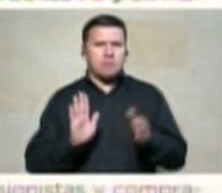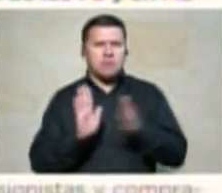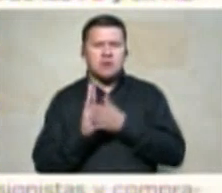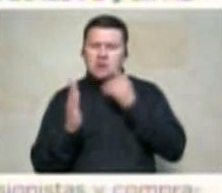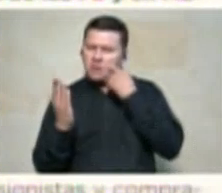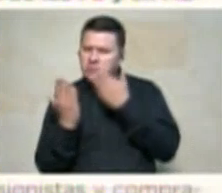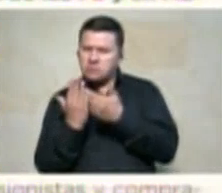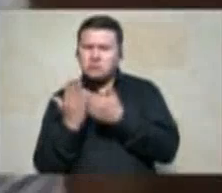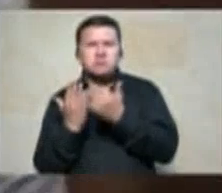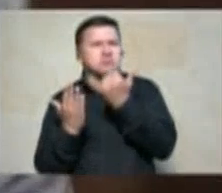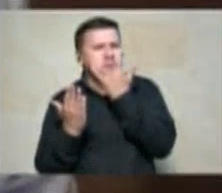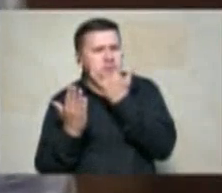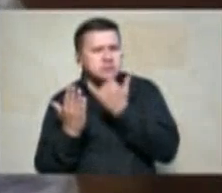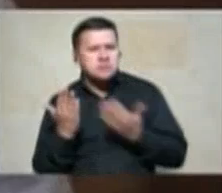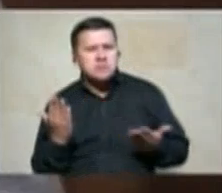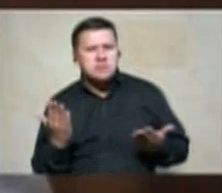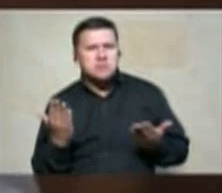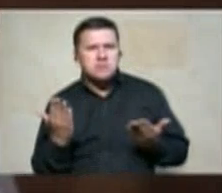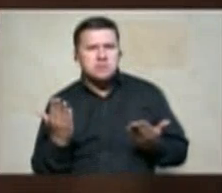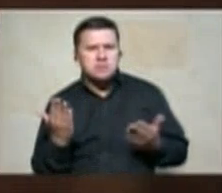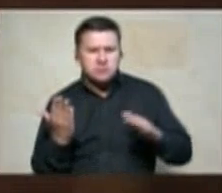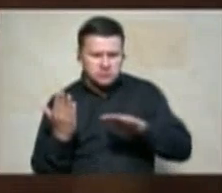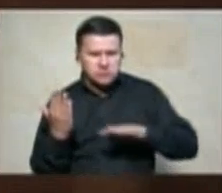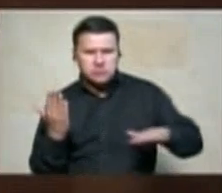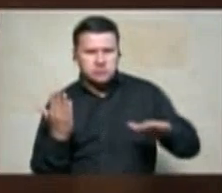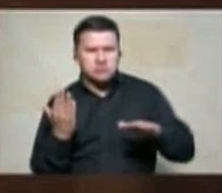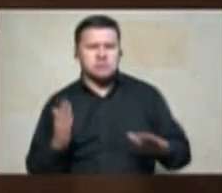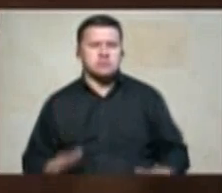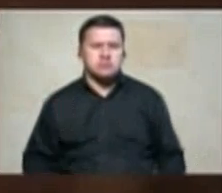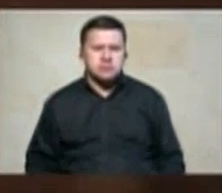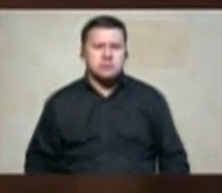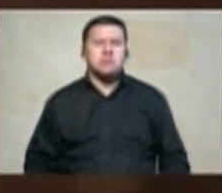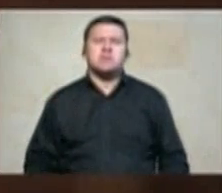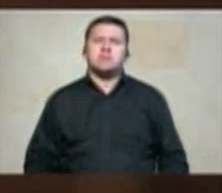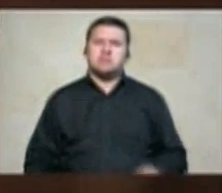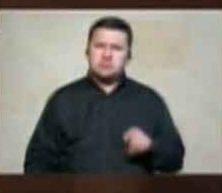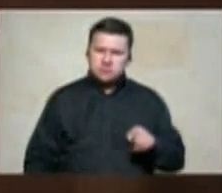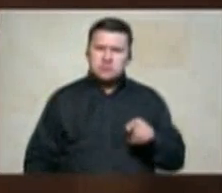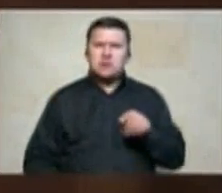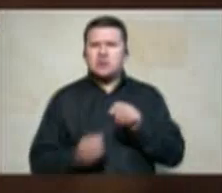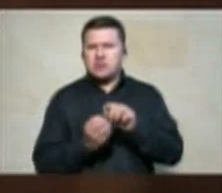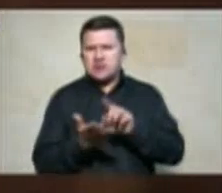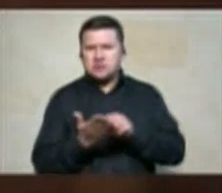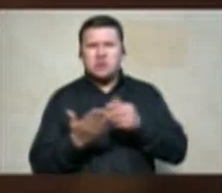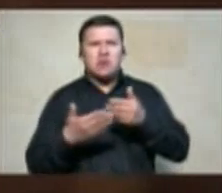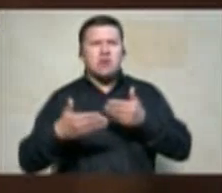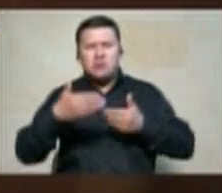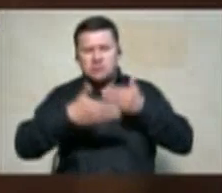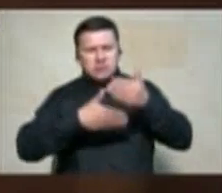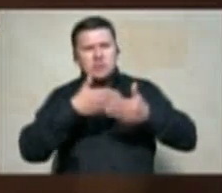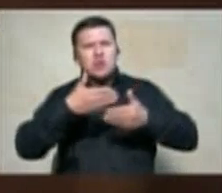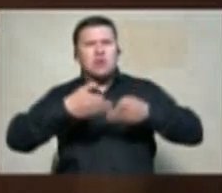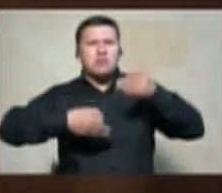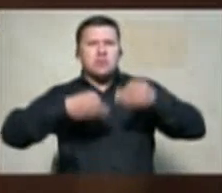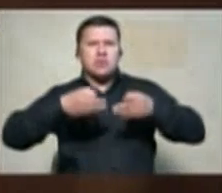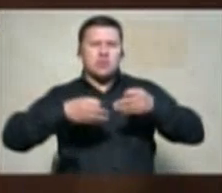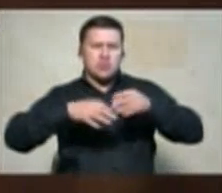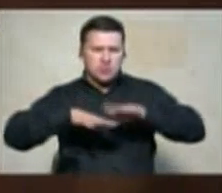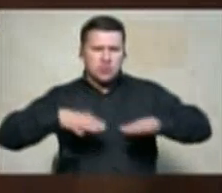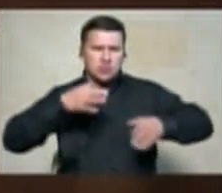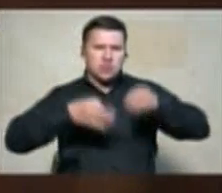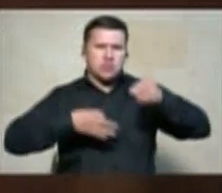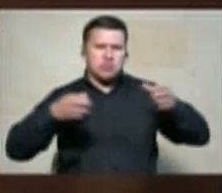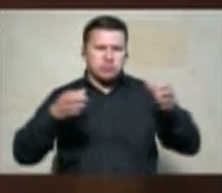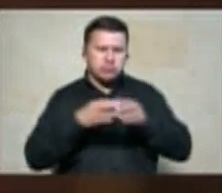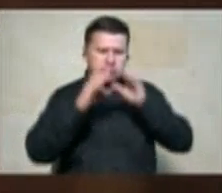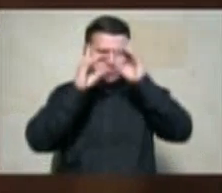cuenta de lo que ocurrió en esa zona. Esos son los contextos y cómo están en el proceso judicial y cómo